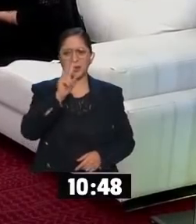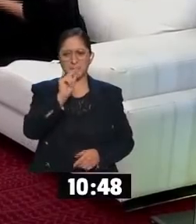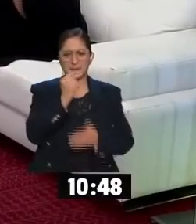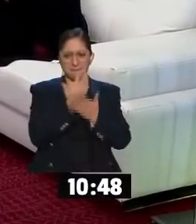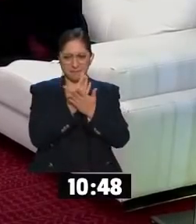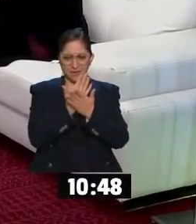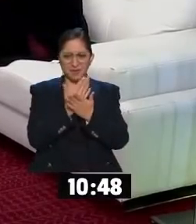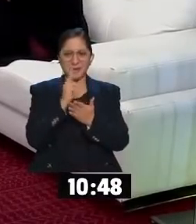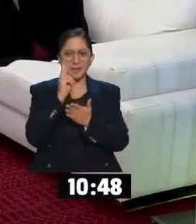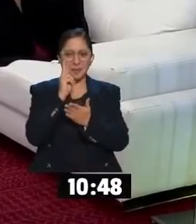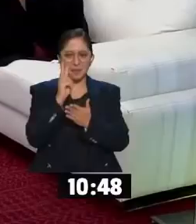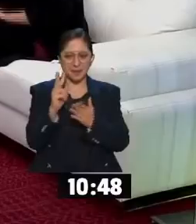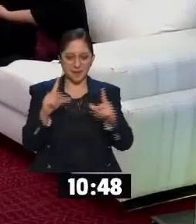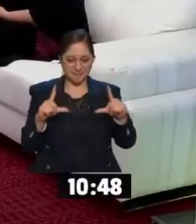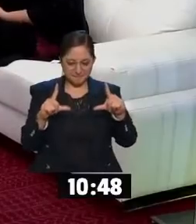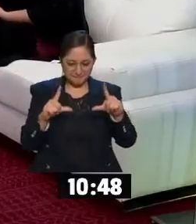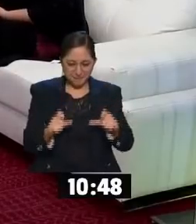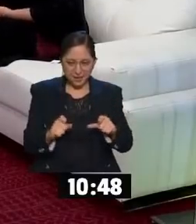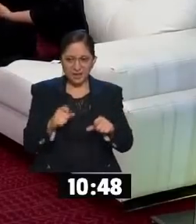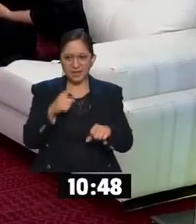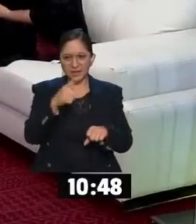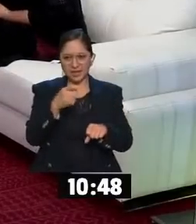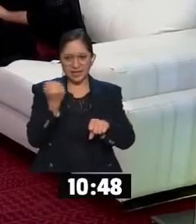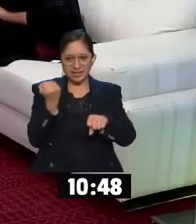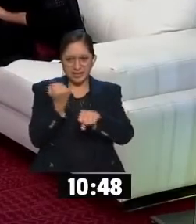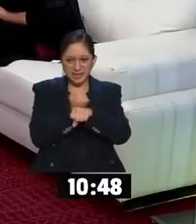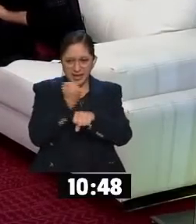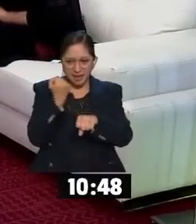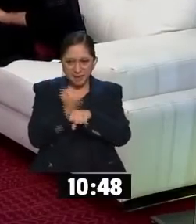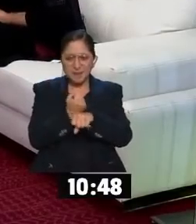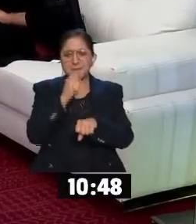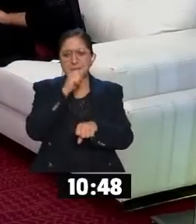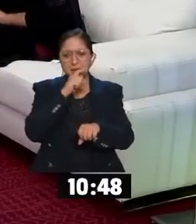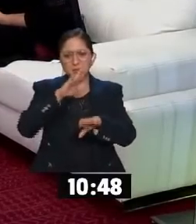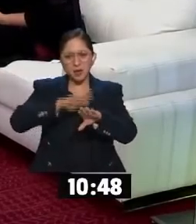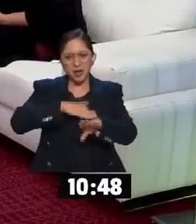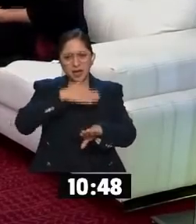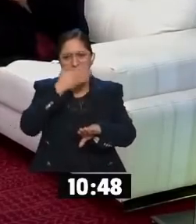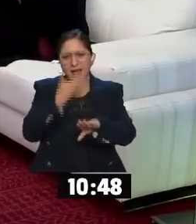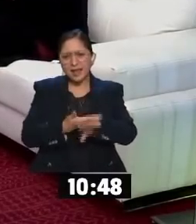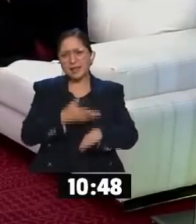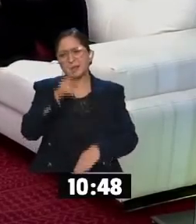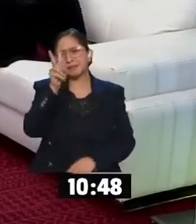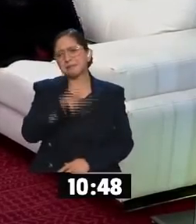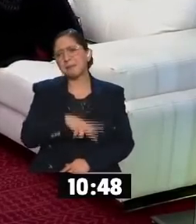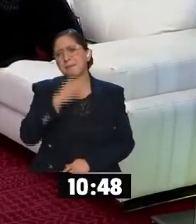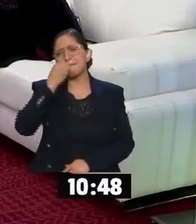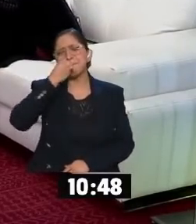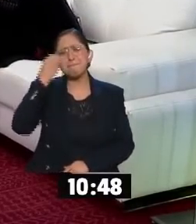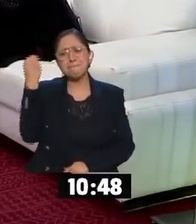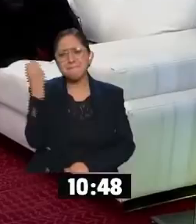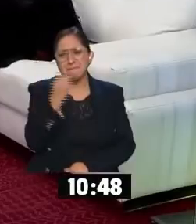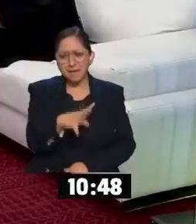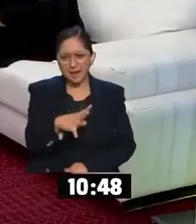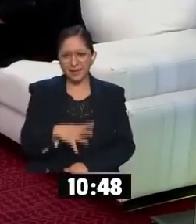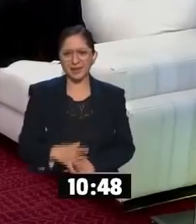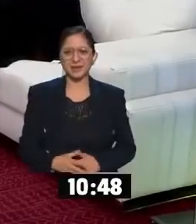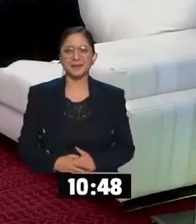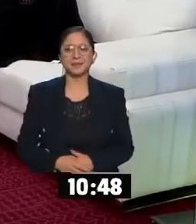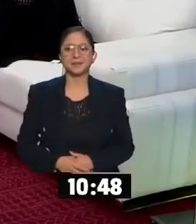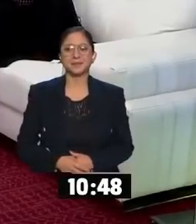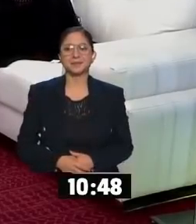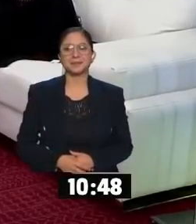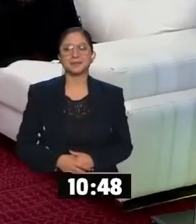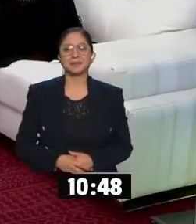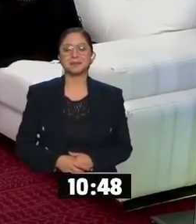mis calcetines. Señora. Bien cucos tus calcetines. Bueno, déjelo así. Siga, maestra. Siga.